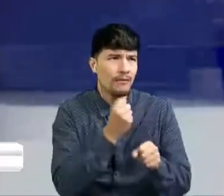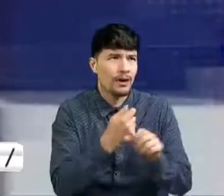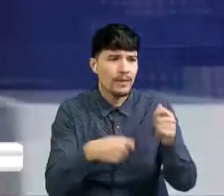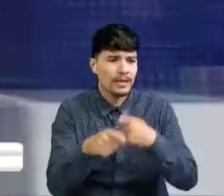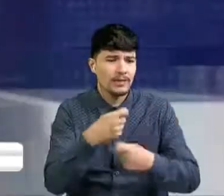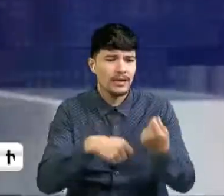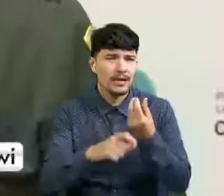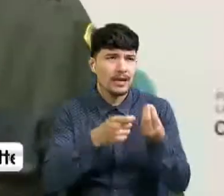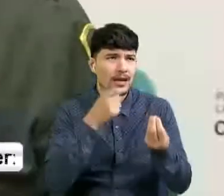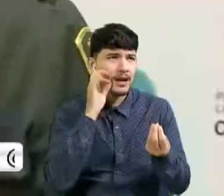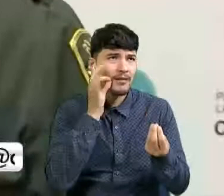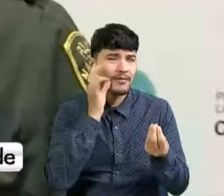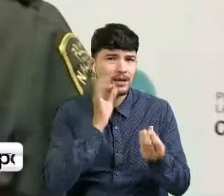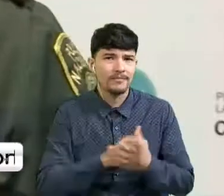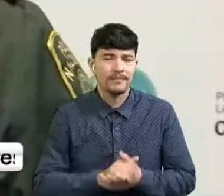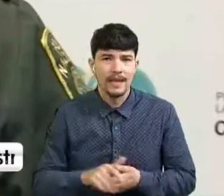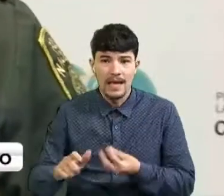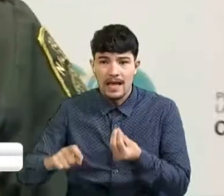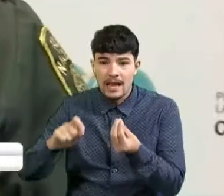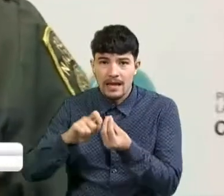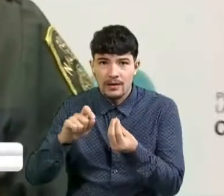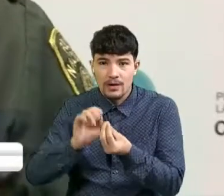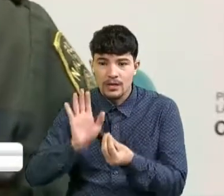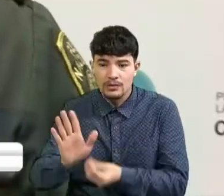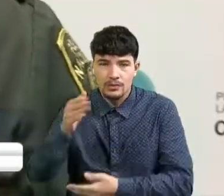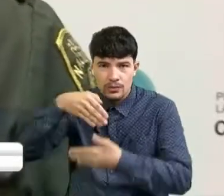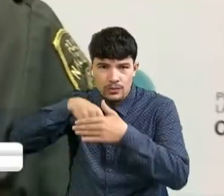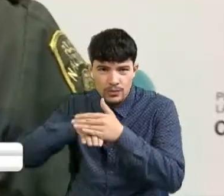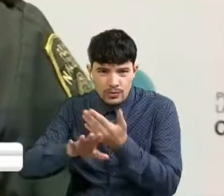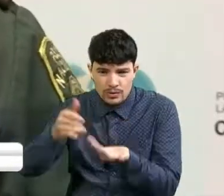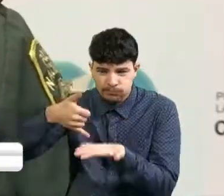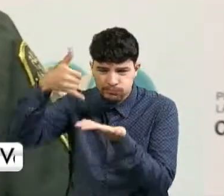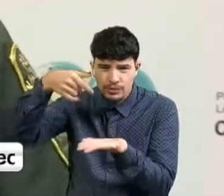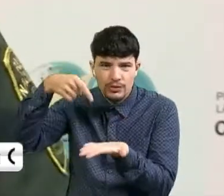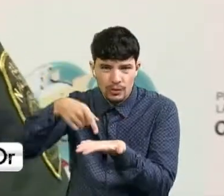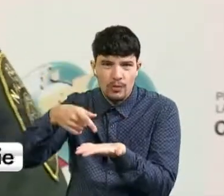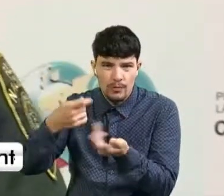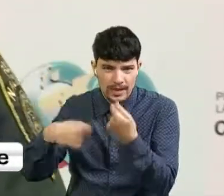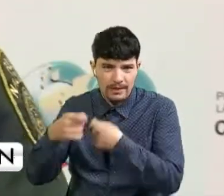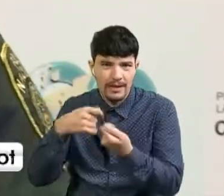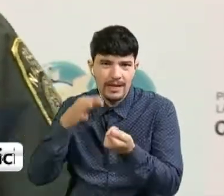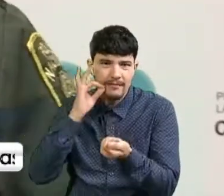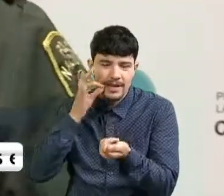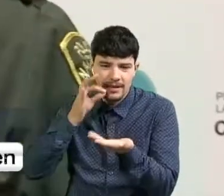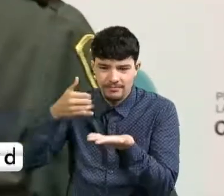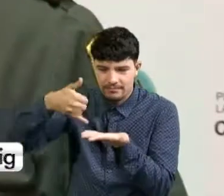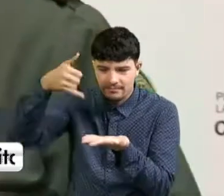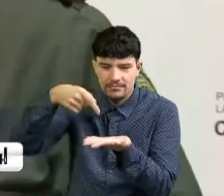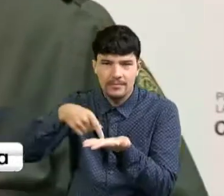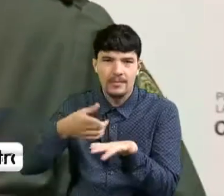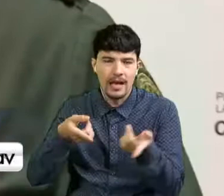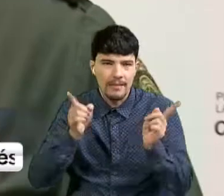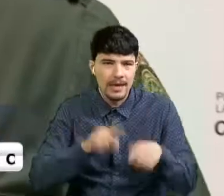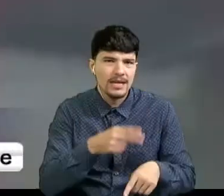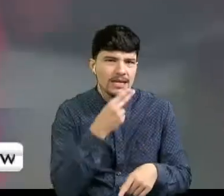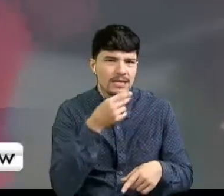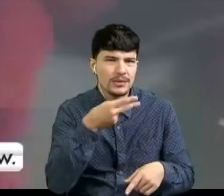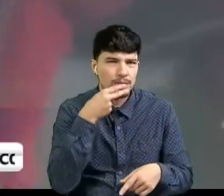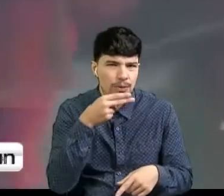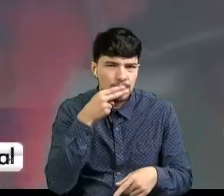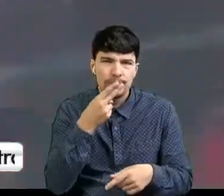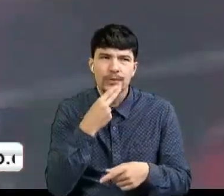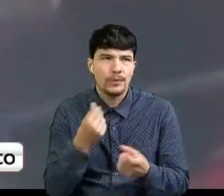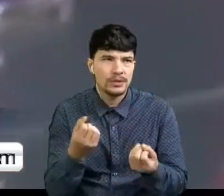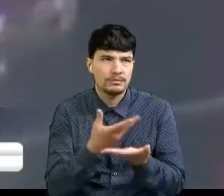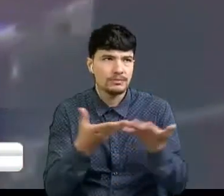vendedora de tintos la droga venía camuflada en alguno de los elementos que utilizaban para la venta de cigarrillos dulces y otros de